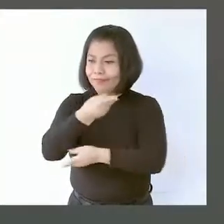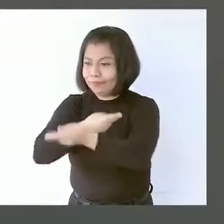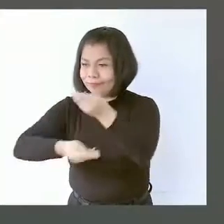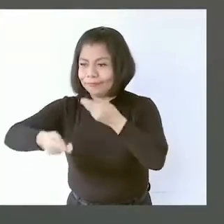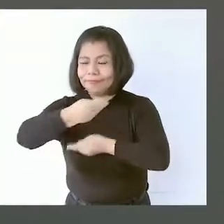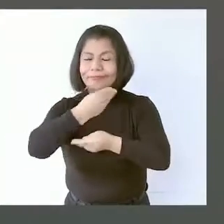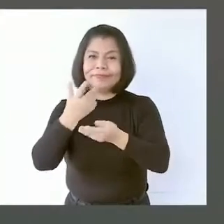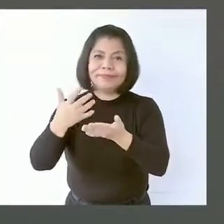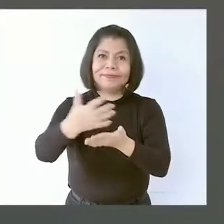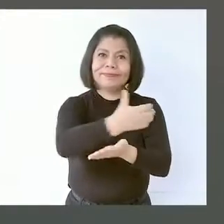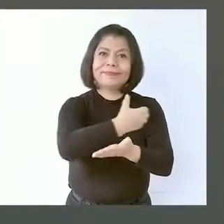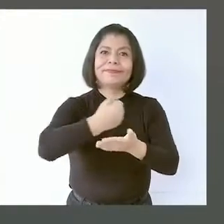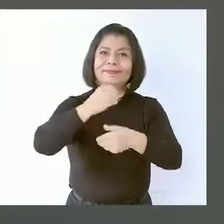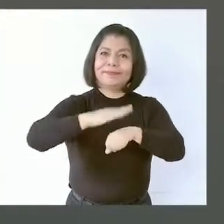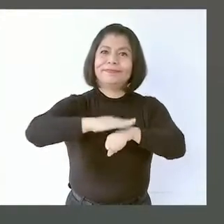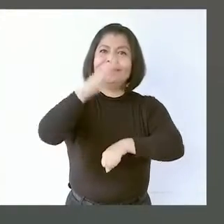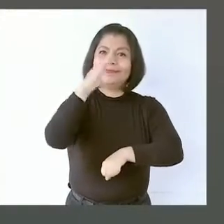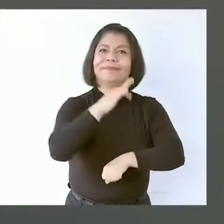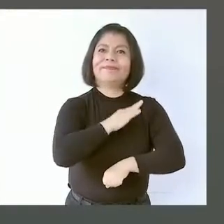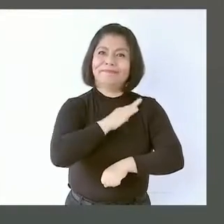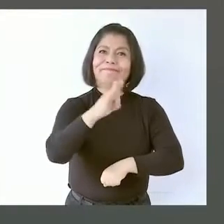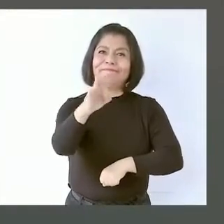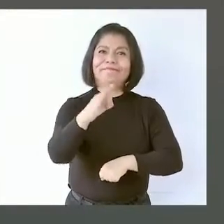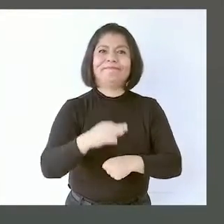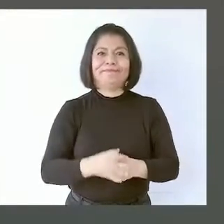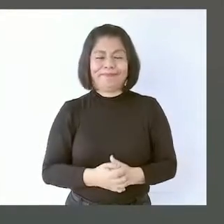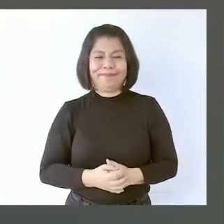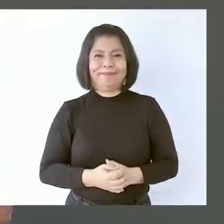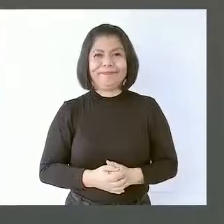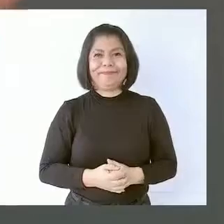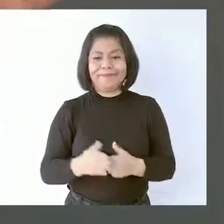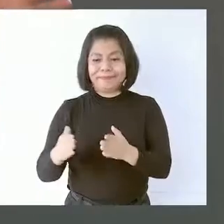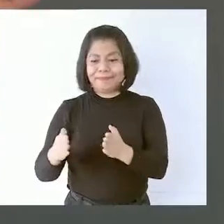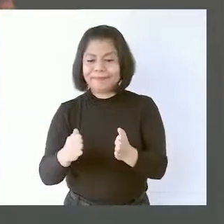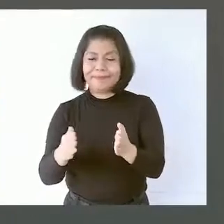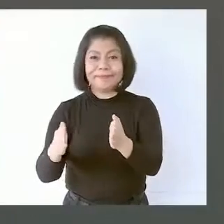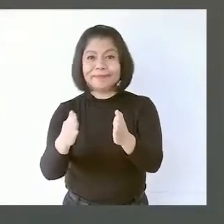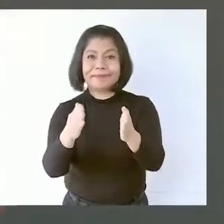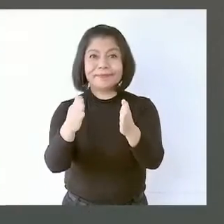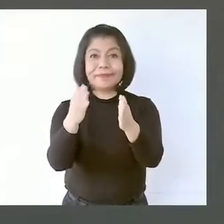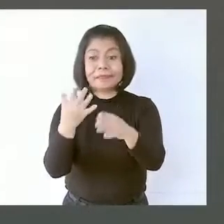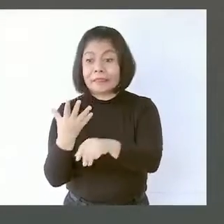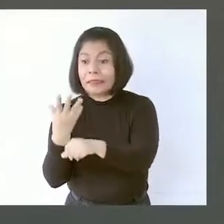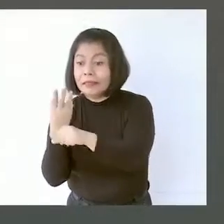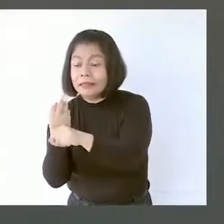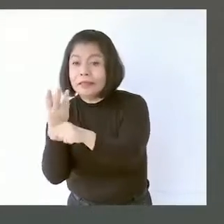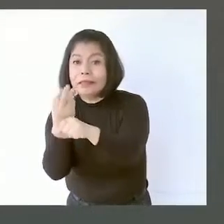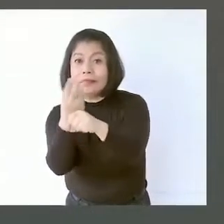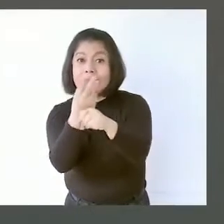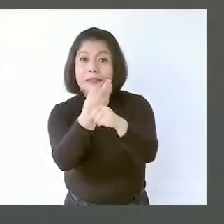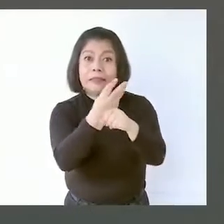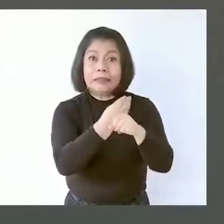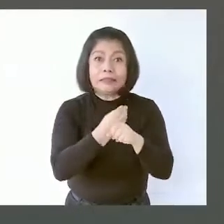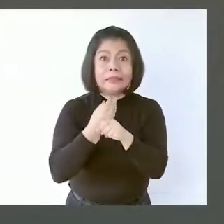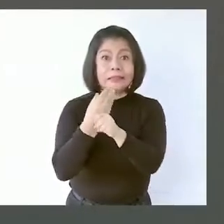Vamos a terminar esta obra, ya estamos también